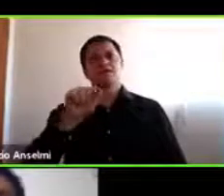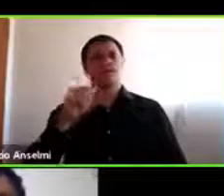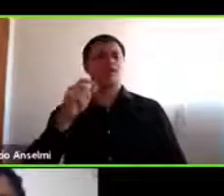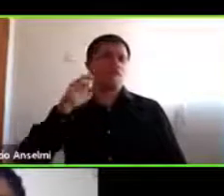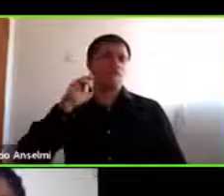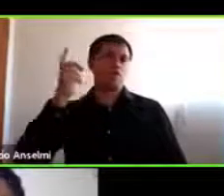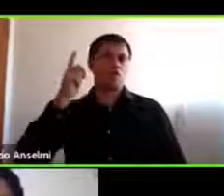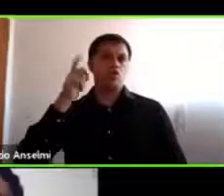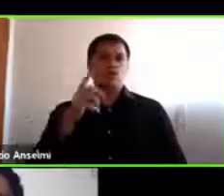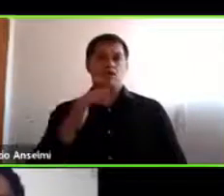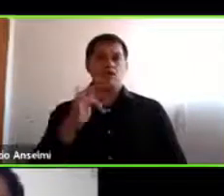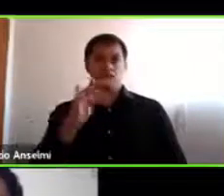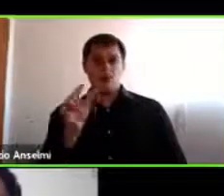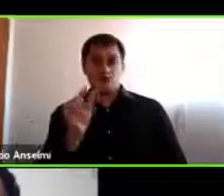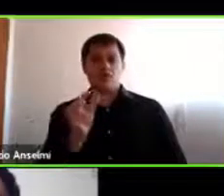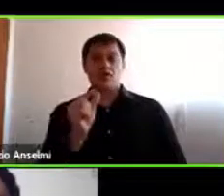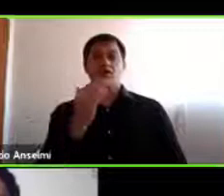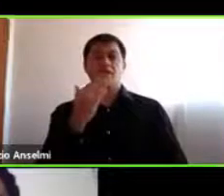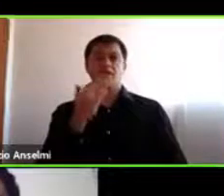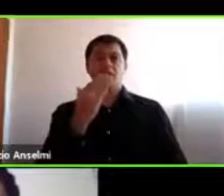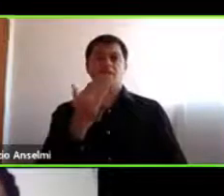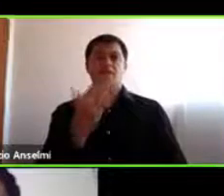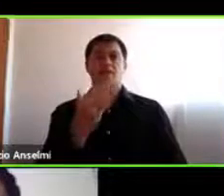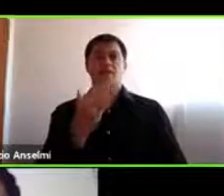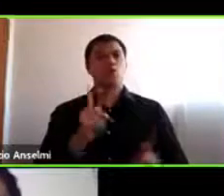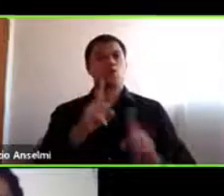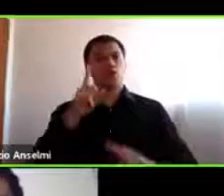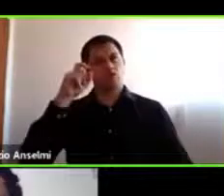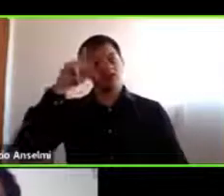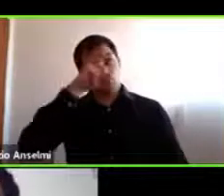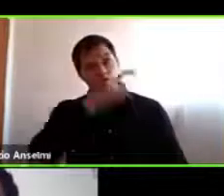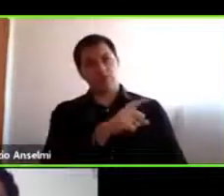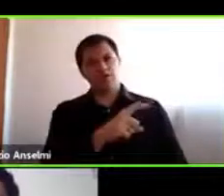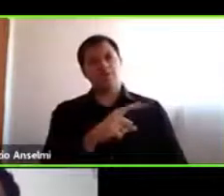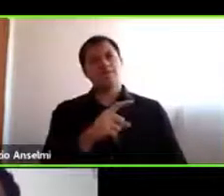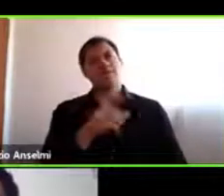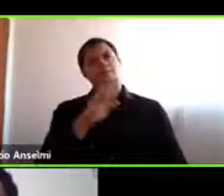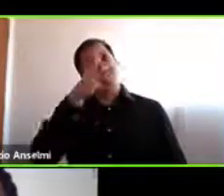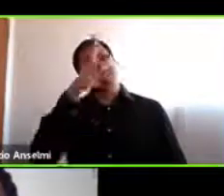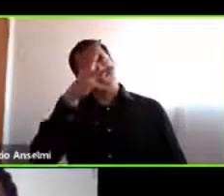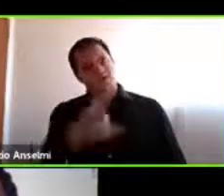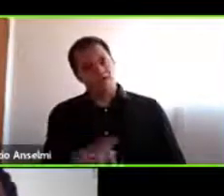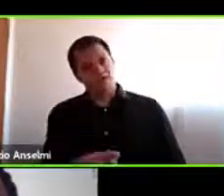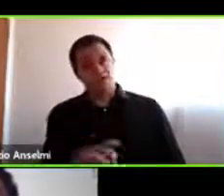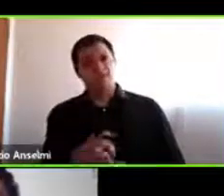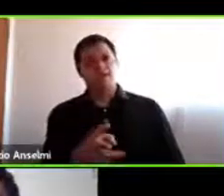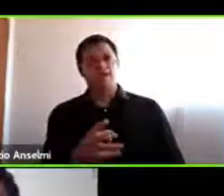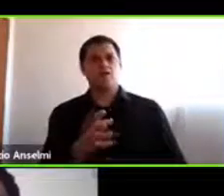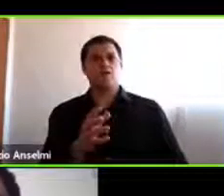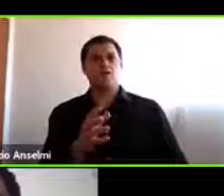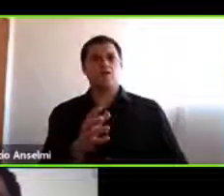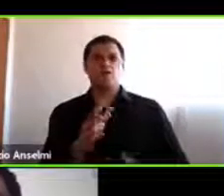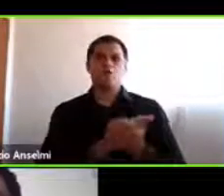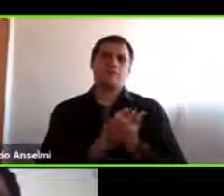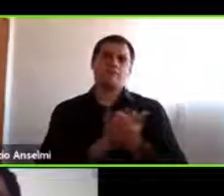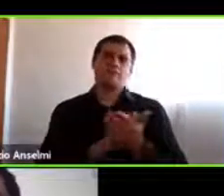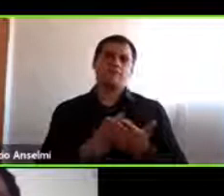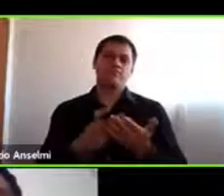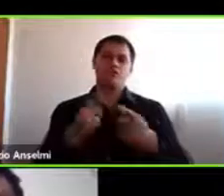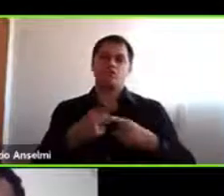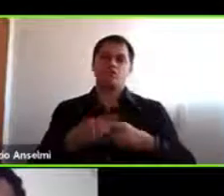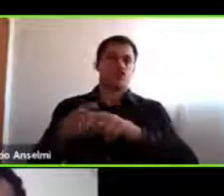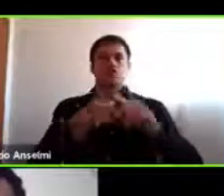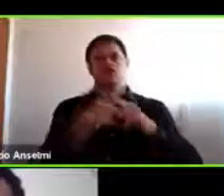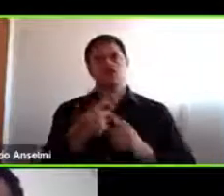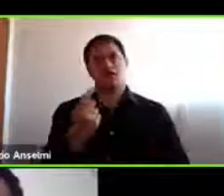como también niños que presentan dificultades más bien asociadas también a características eventualmente quizás socioeconómicas